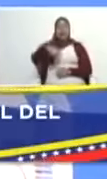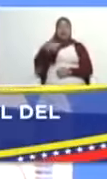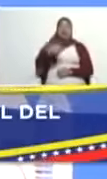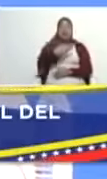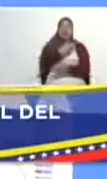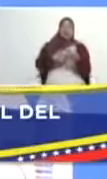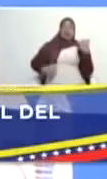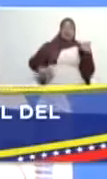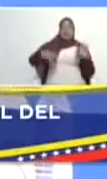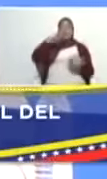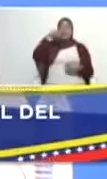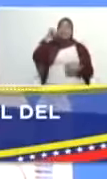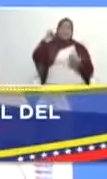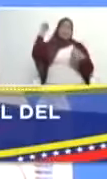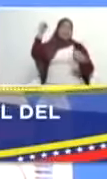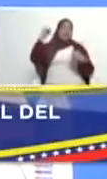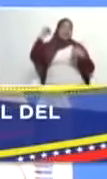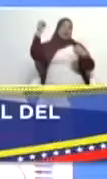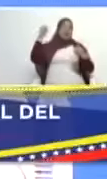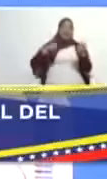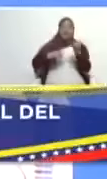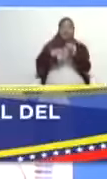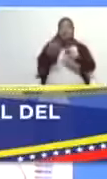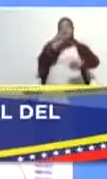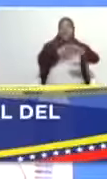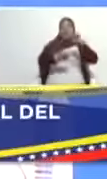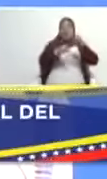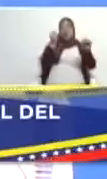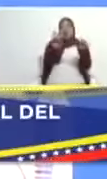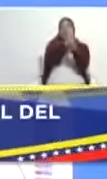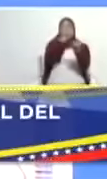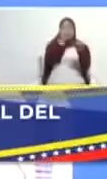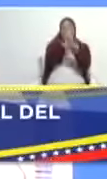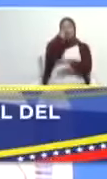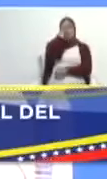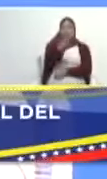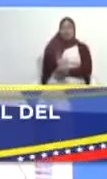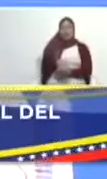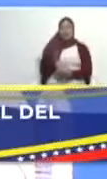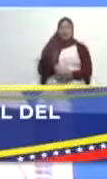el Nicolás que los defiende a ustedes también.